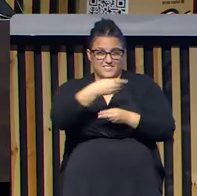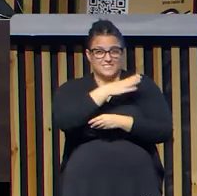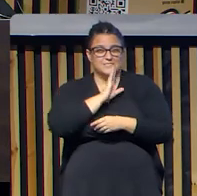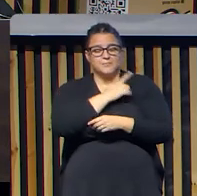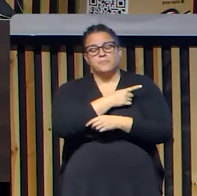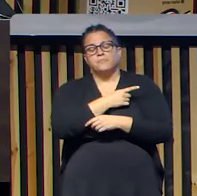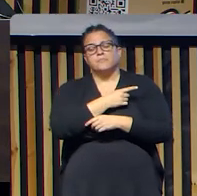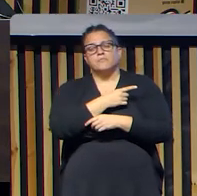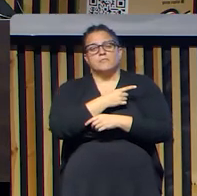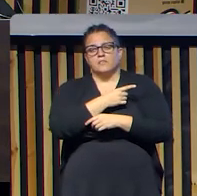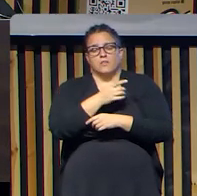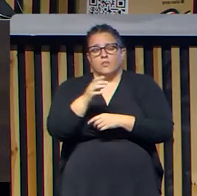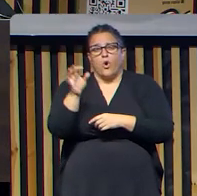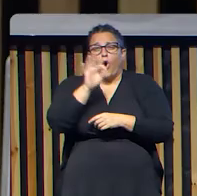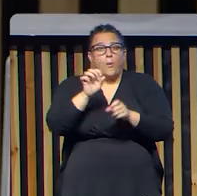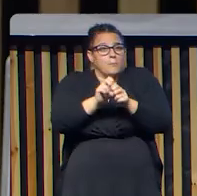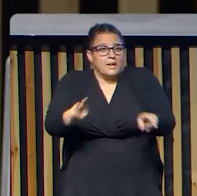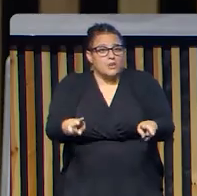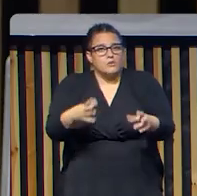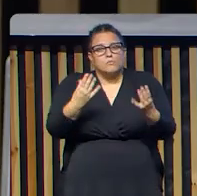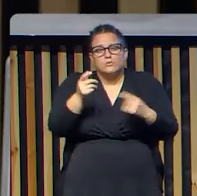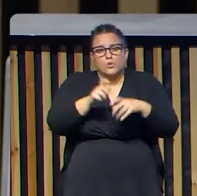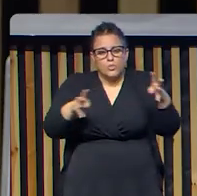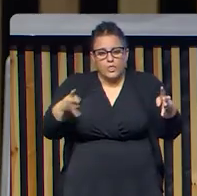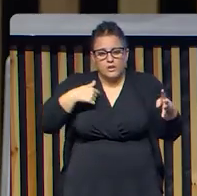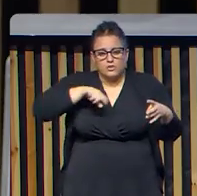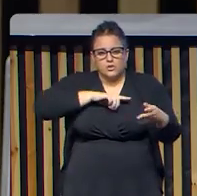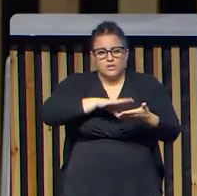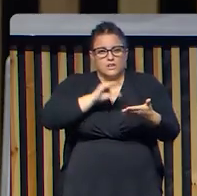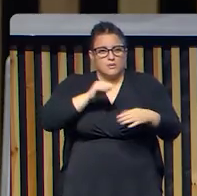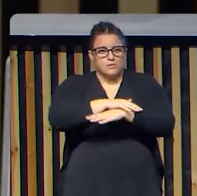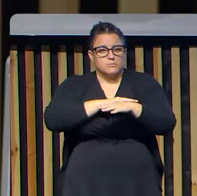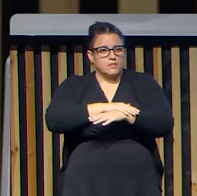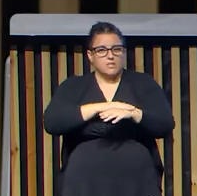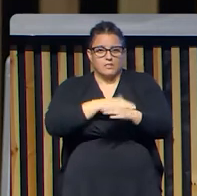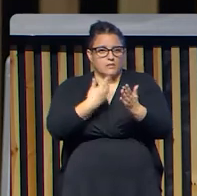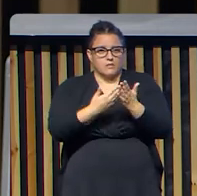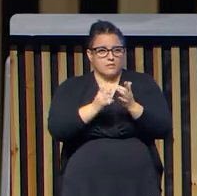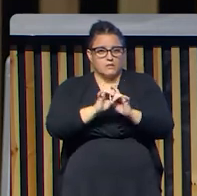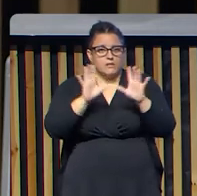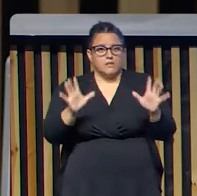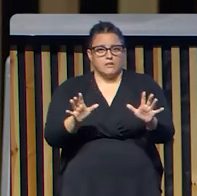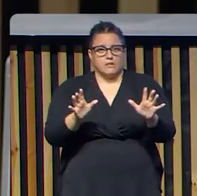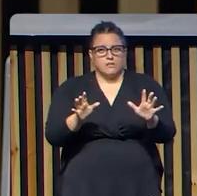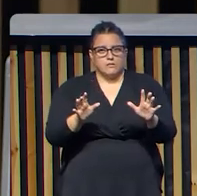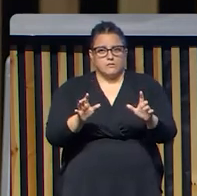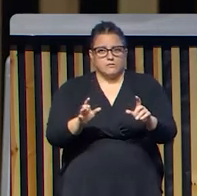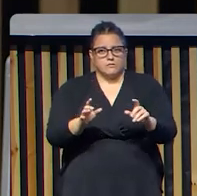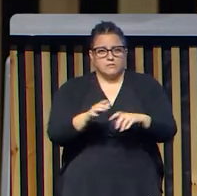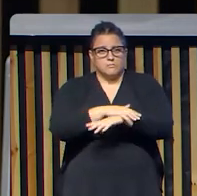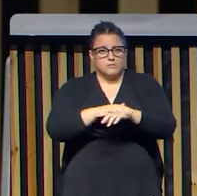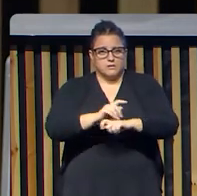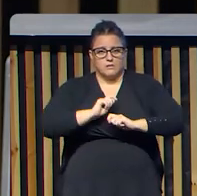peor aún refleja fielmente lo que muchos ciudadanos percibimos de la Administración innecesariamente compleja